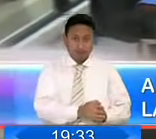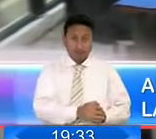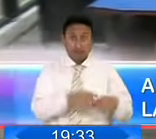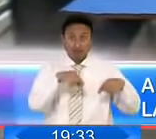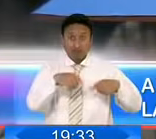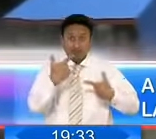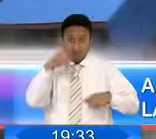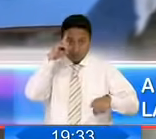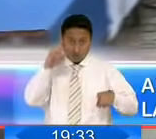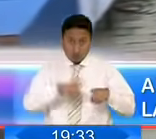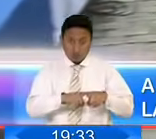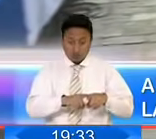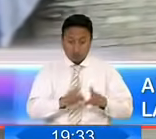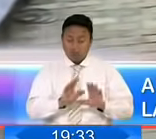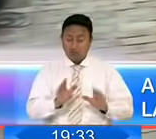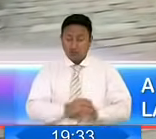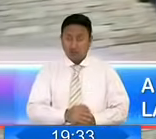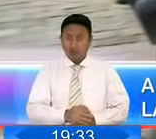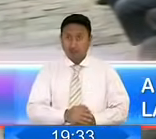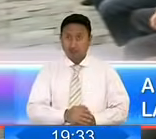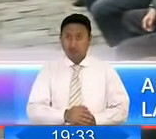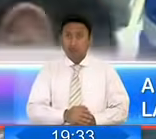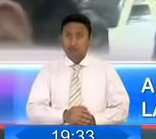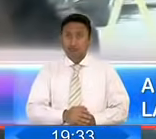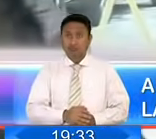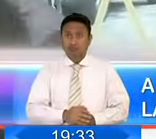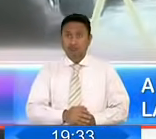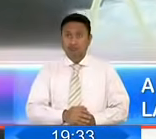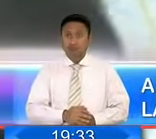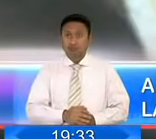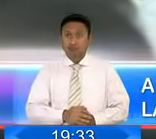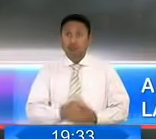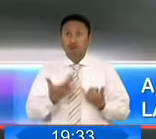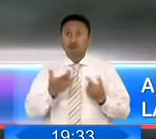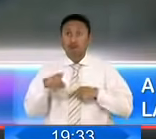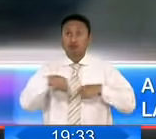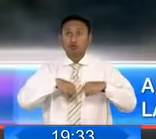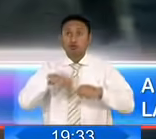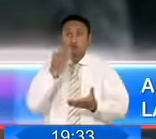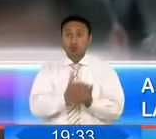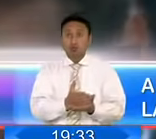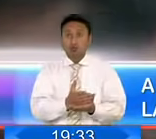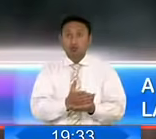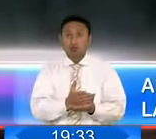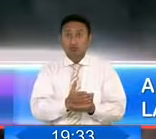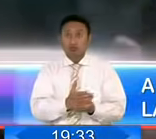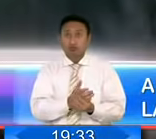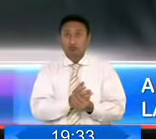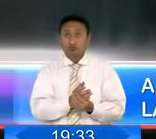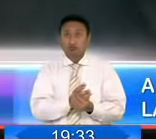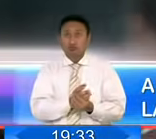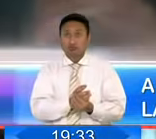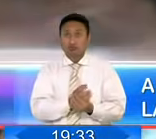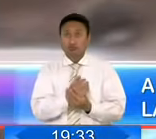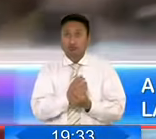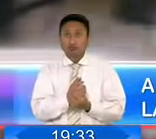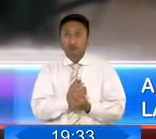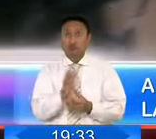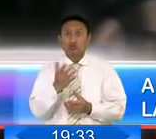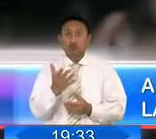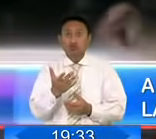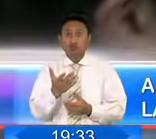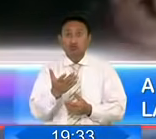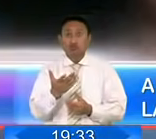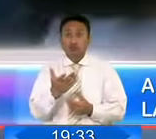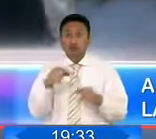llegado a acuerdos, al menos durante la reunión. ¿Y el transporte va a seguir suspendido? No hay tarifa y no hay todavía la